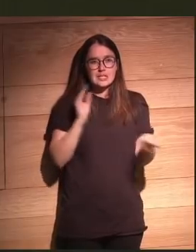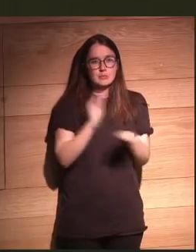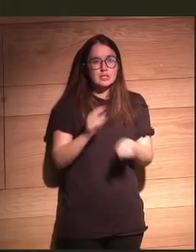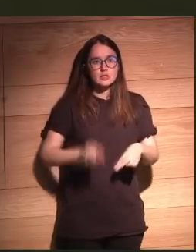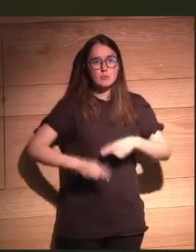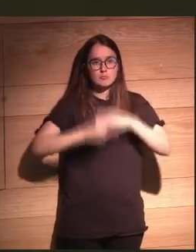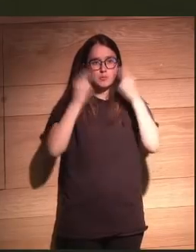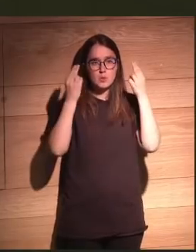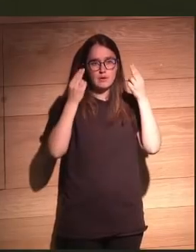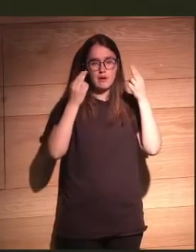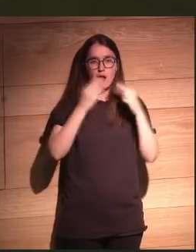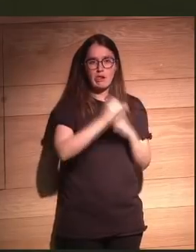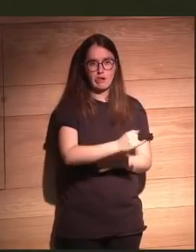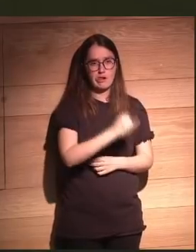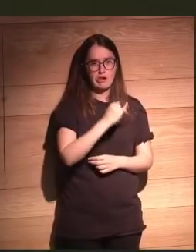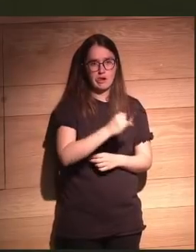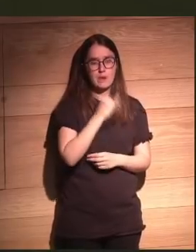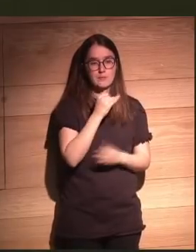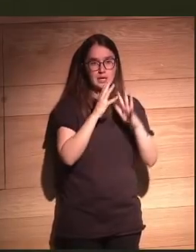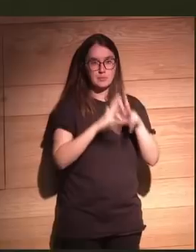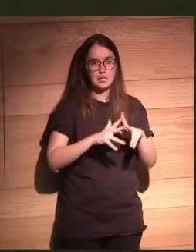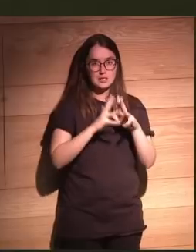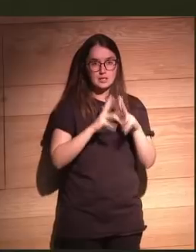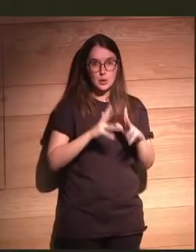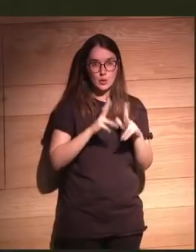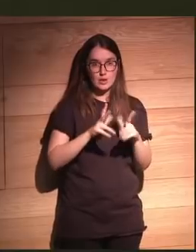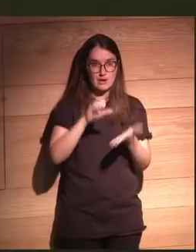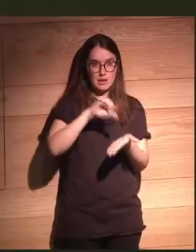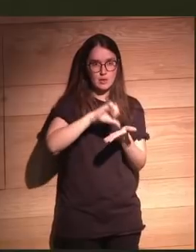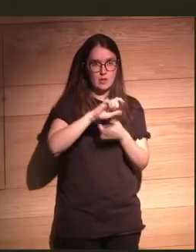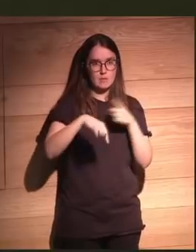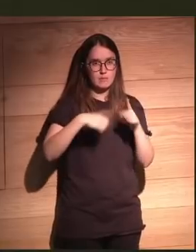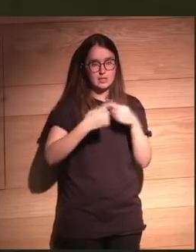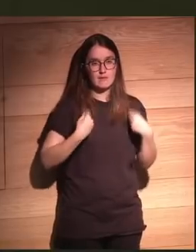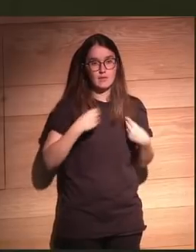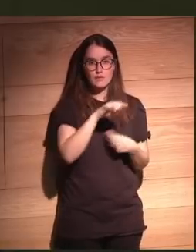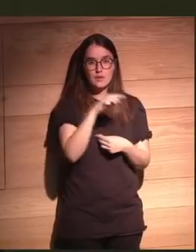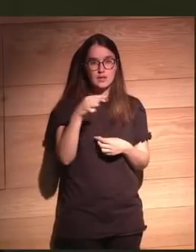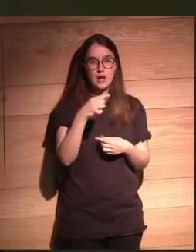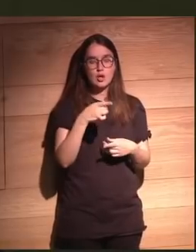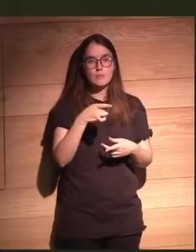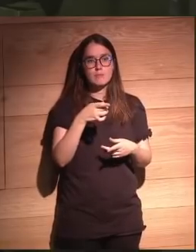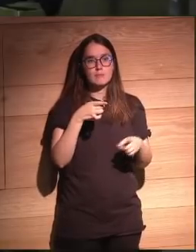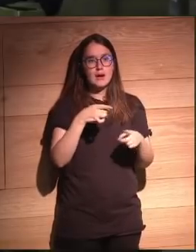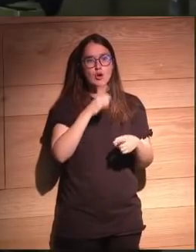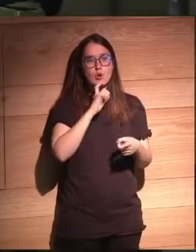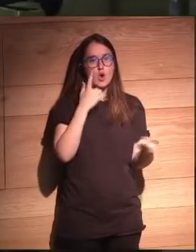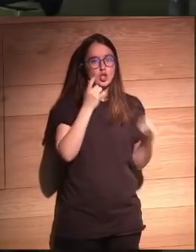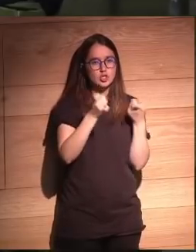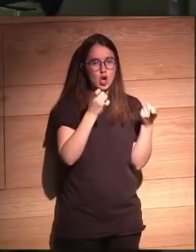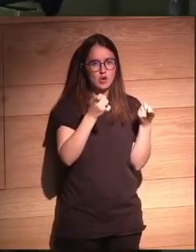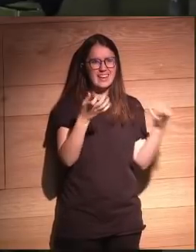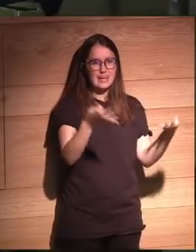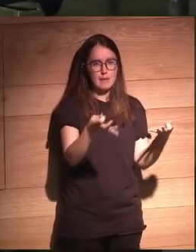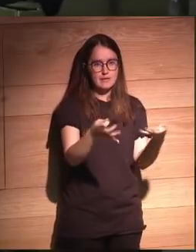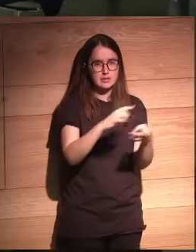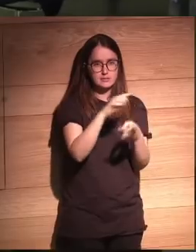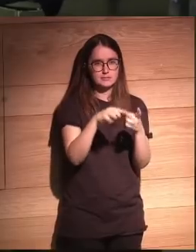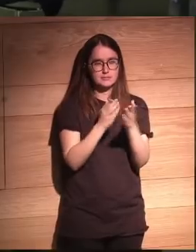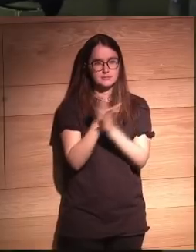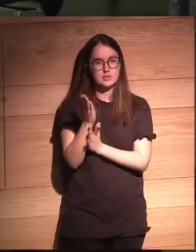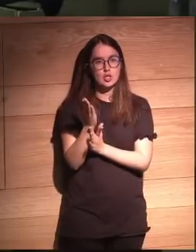pública que siempre existe por parte de la administración en la ciudad y en la vivienda, y cómo controlar qué pasa con ella. Y la segunda tiene